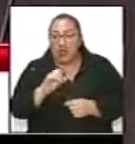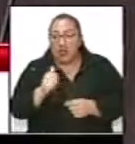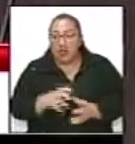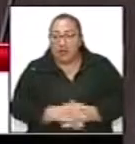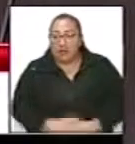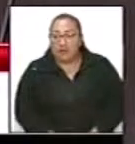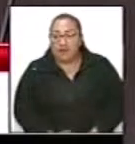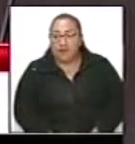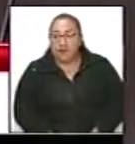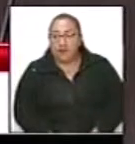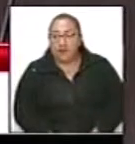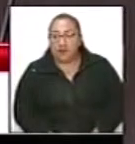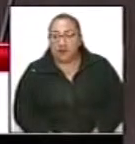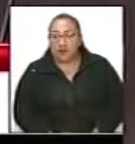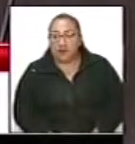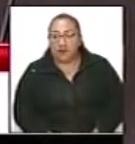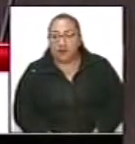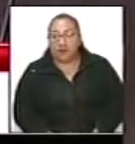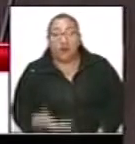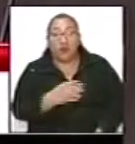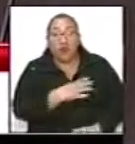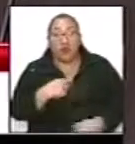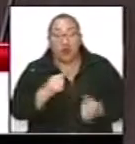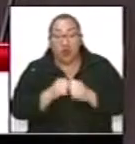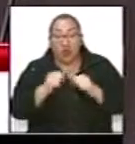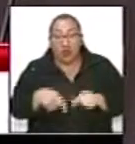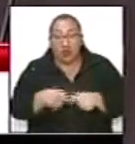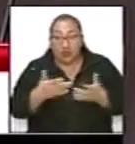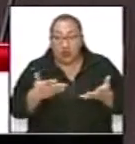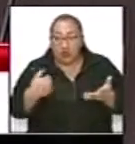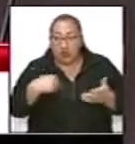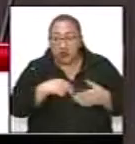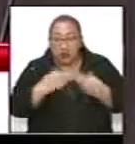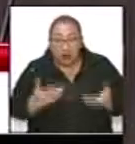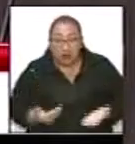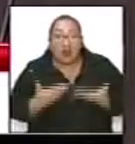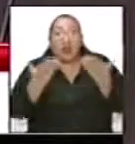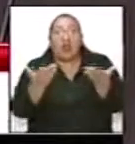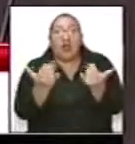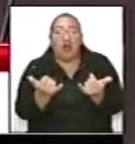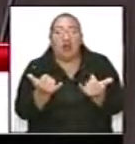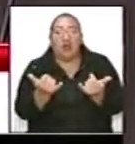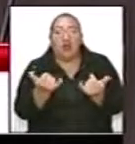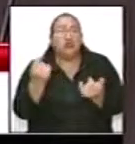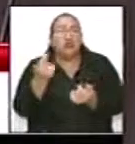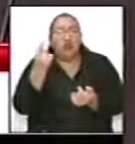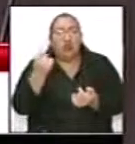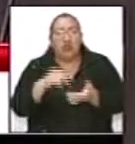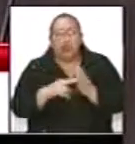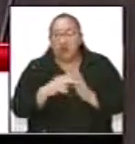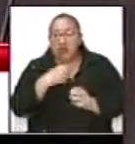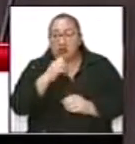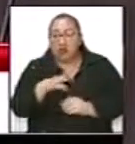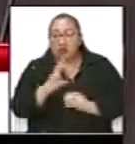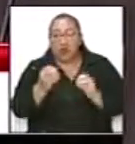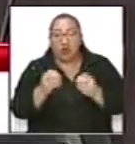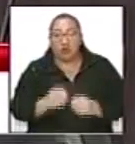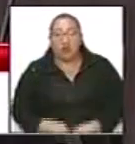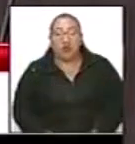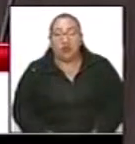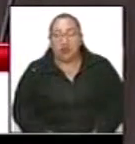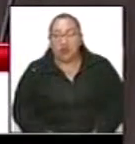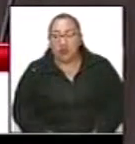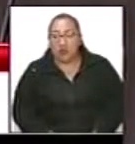Chiguán, y que el Estado peruano con este gesto que vamos a dar hoy solamente le está diciendo a la juventud del